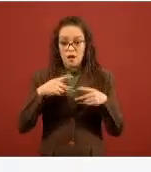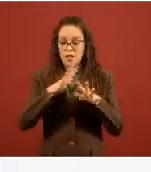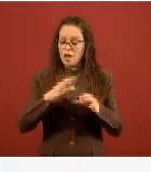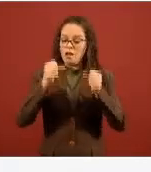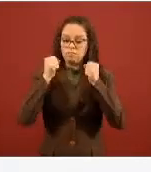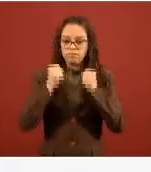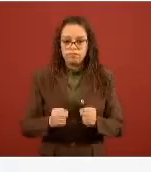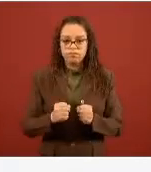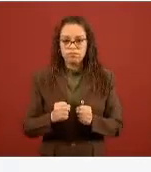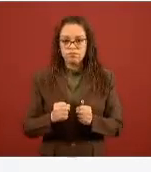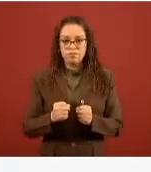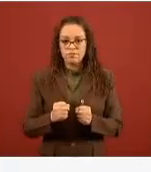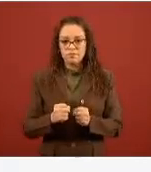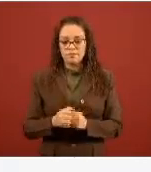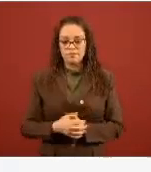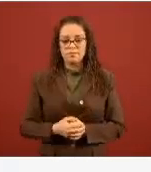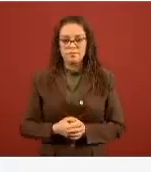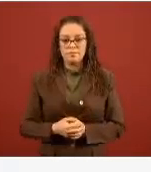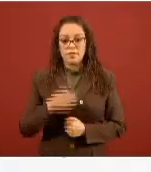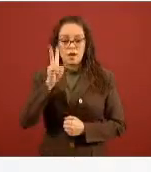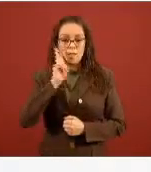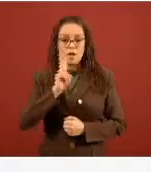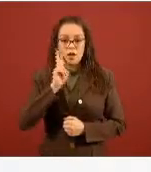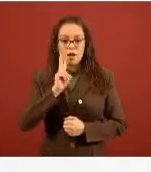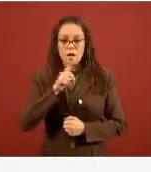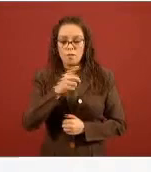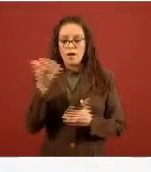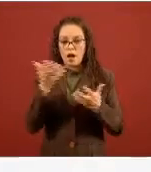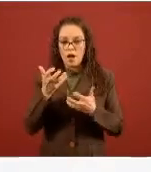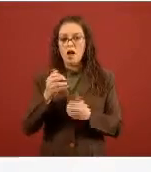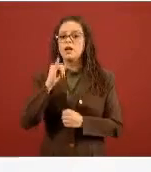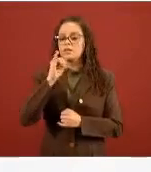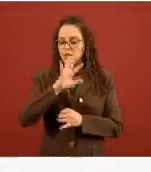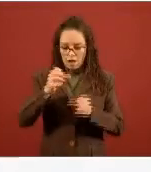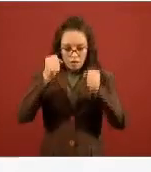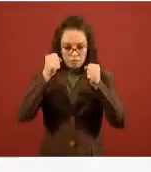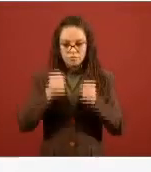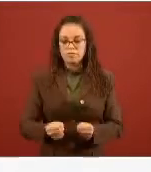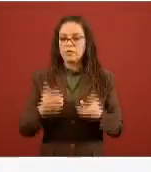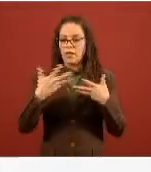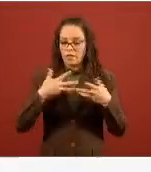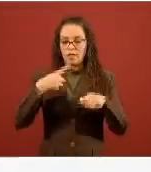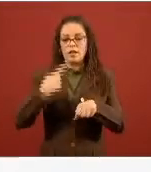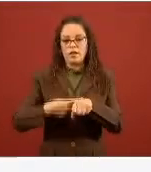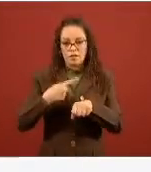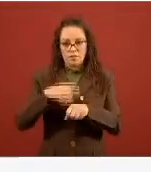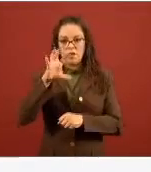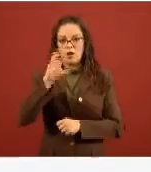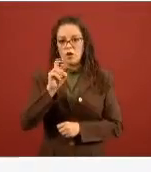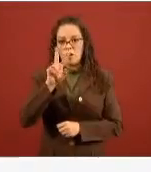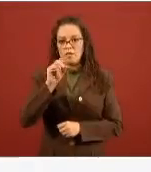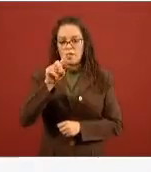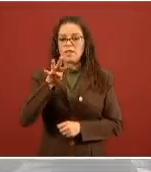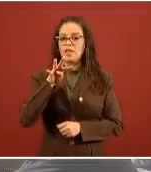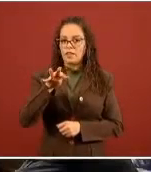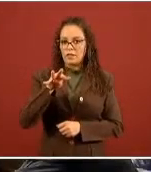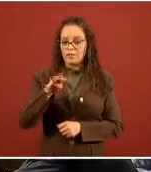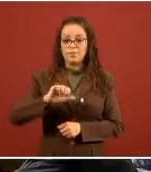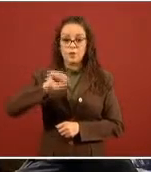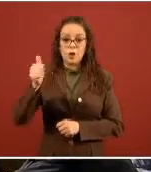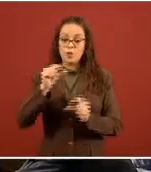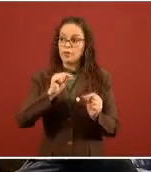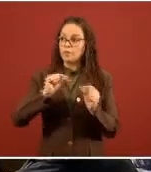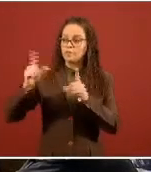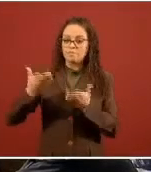confirmados, o sea, tienen un resultado, una prueba confirmatoria de COVID-19. Si vemos en la siguiente